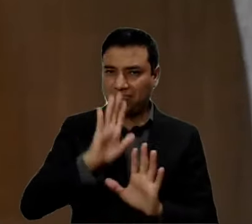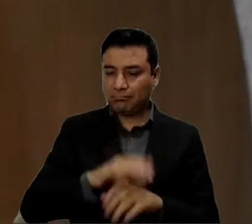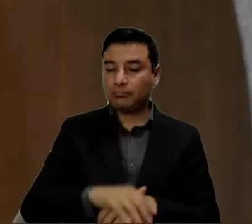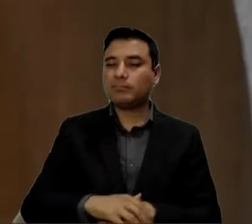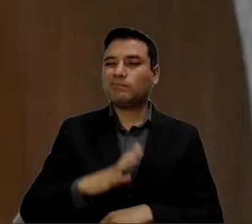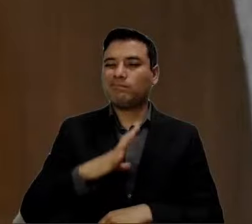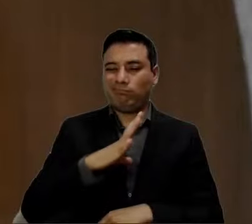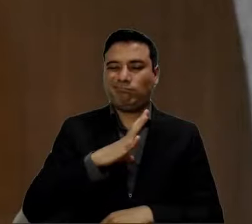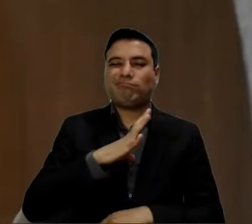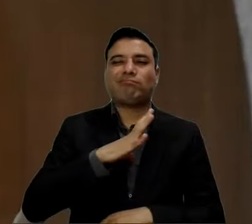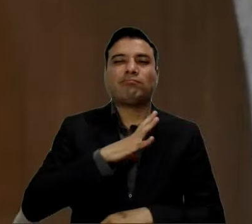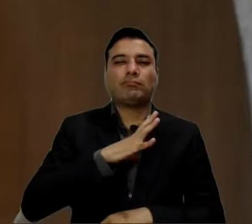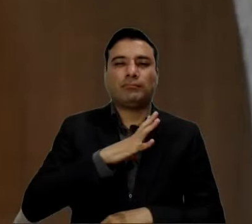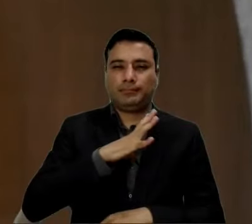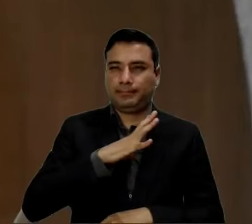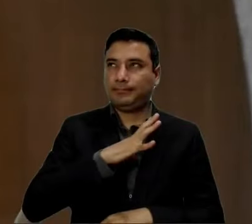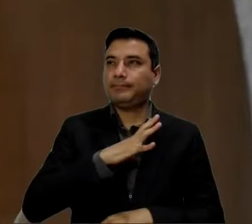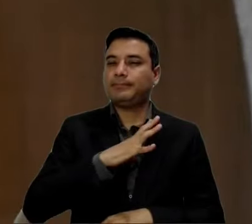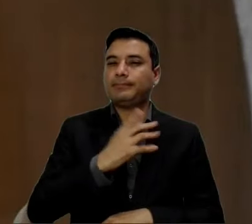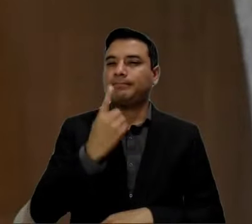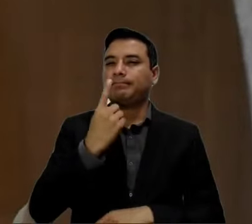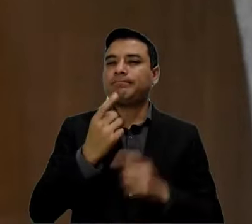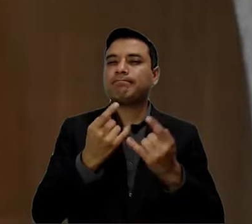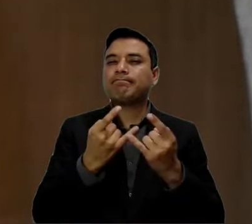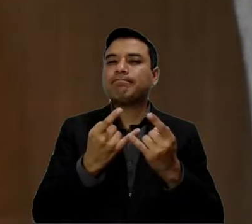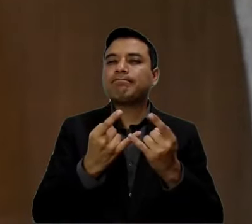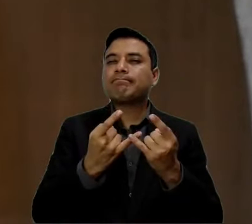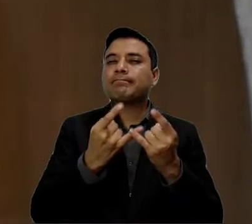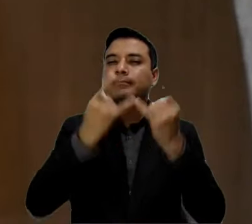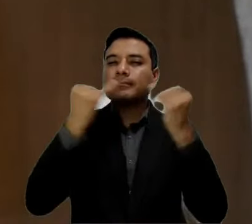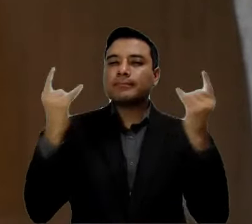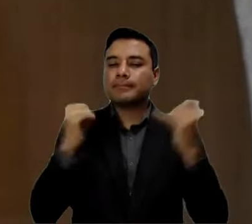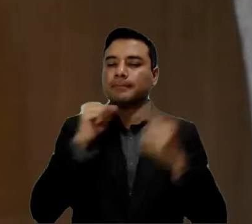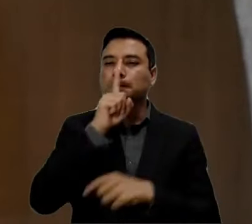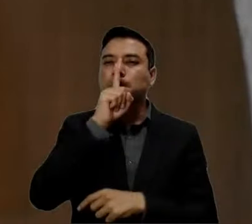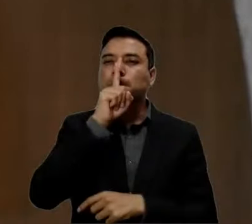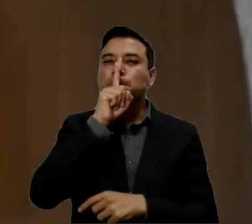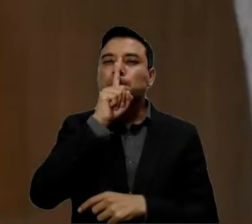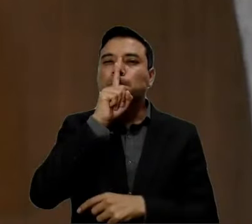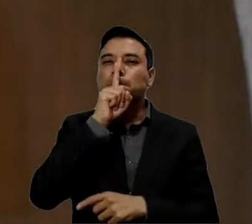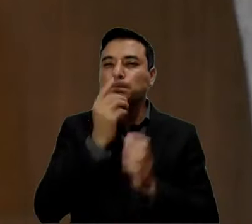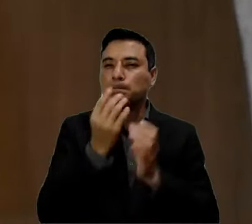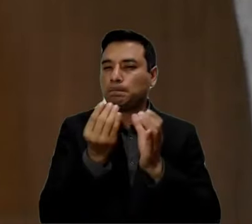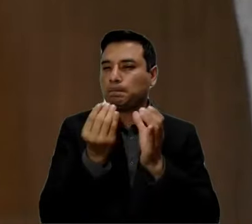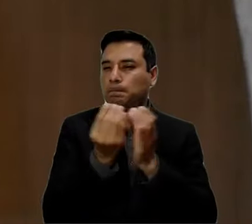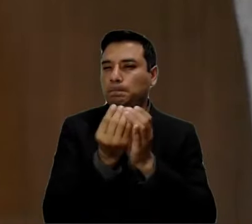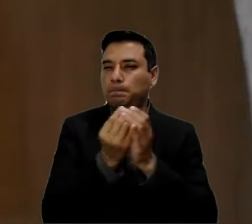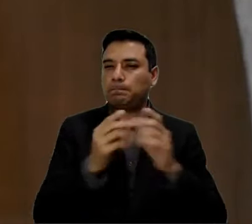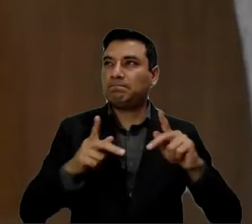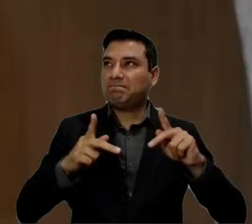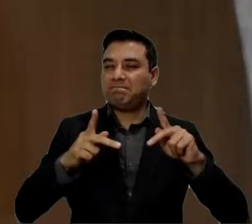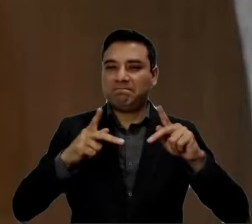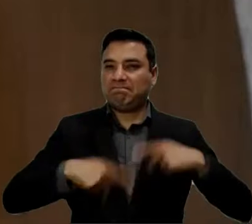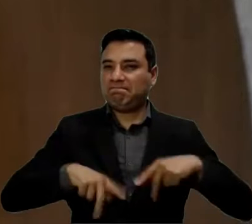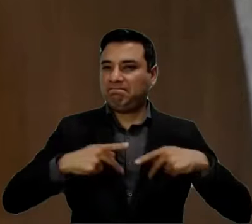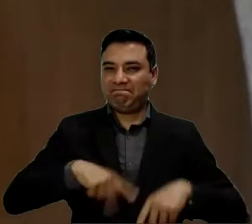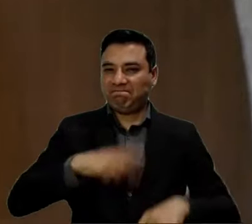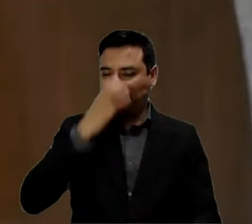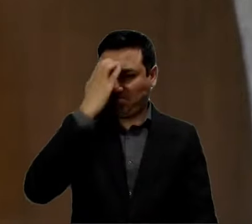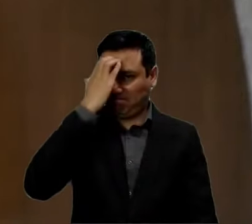historia ahí guardada en lo oscurito que casi nadie conoce. Y